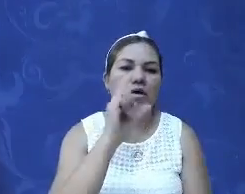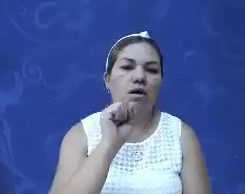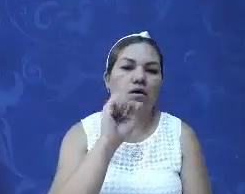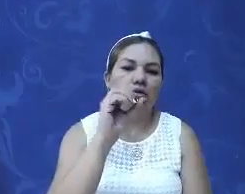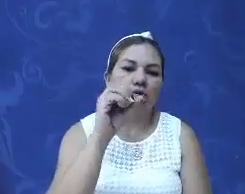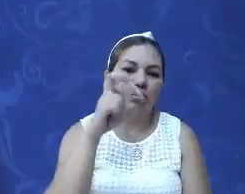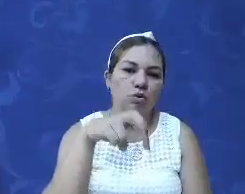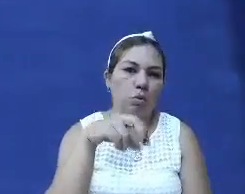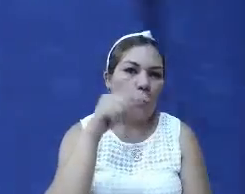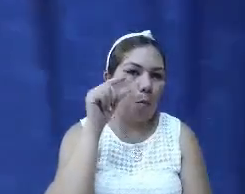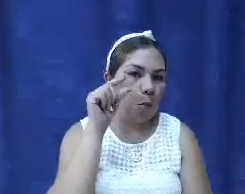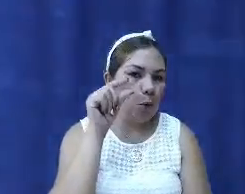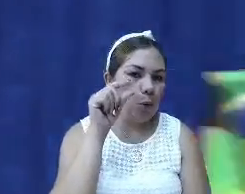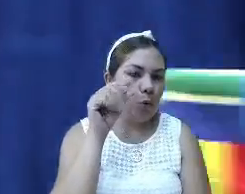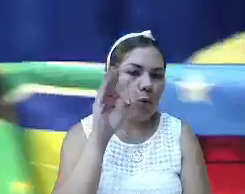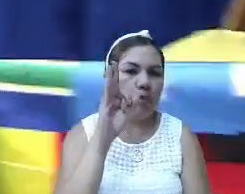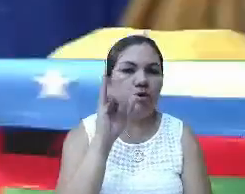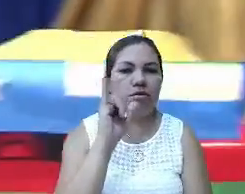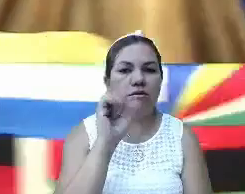todavía discierne,